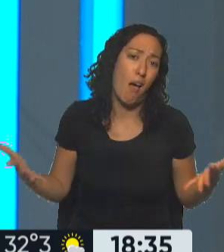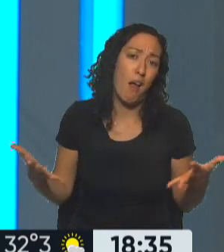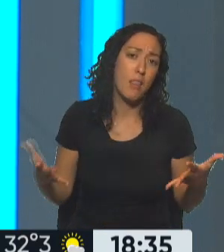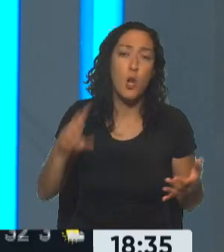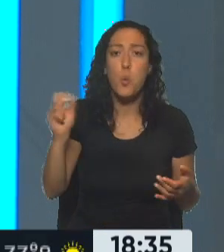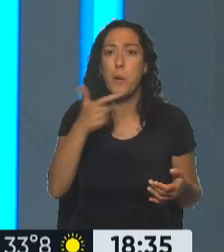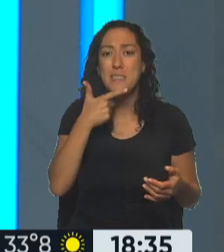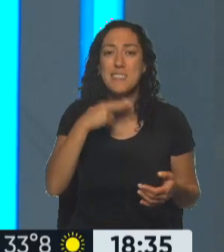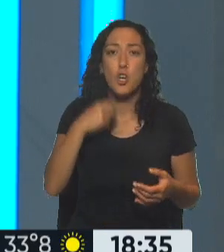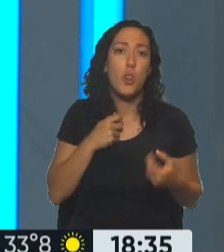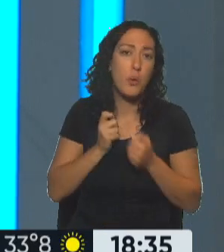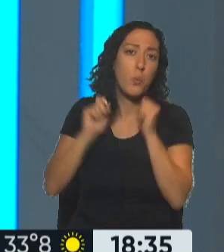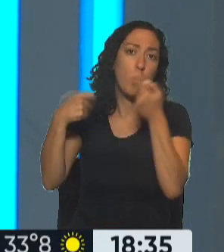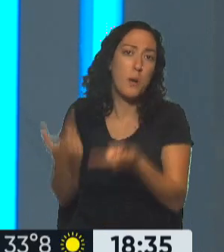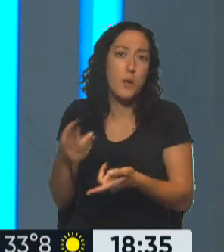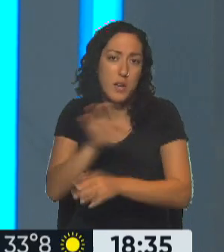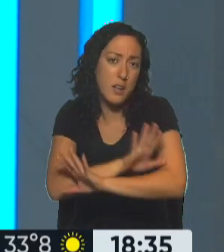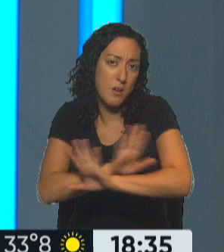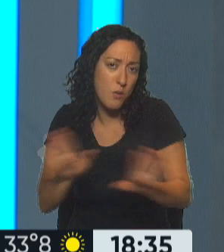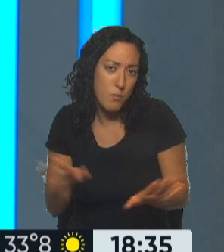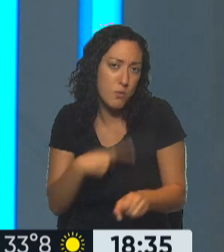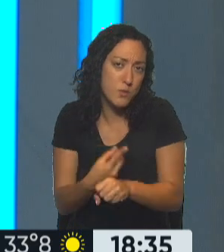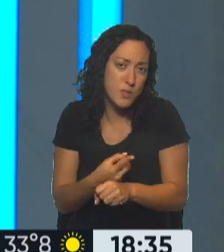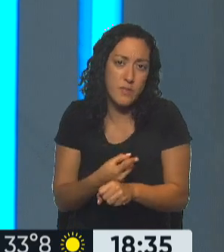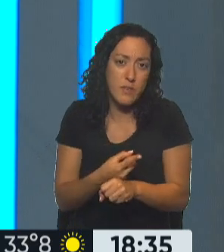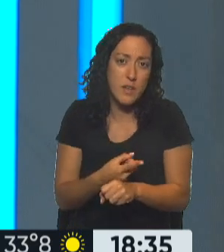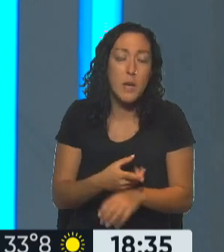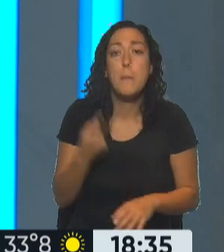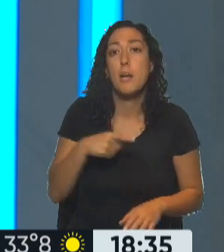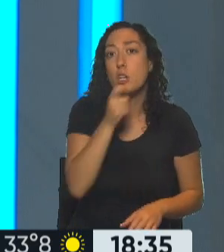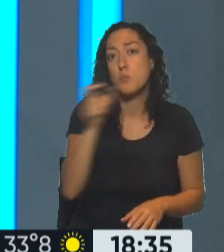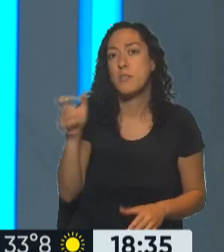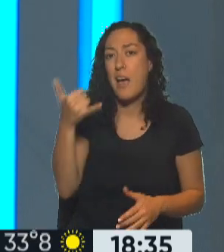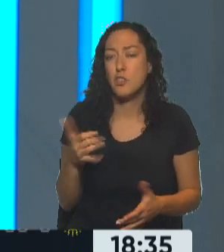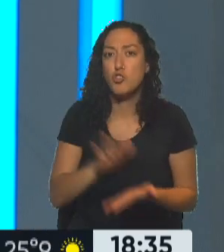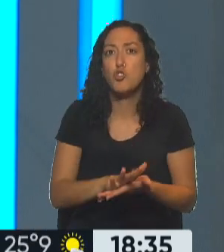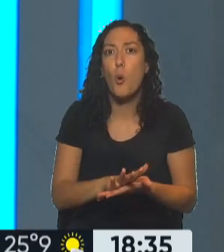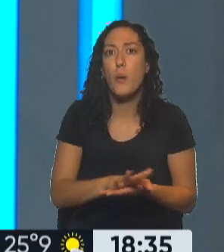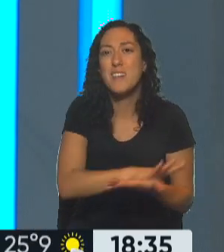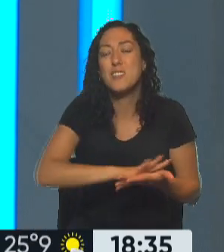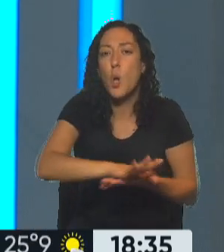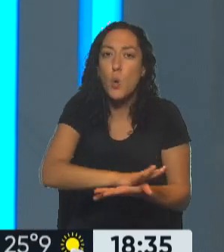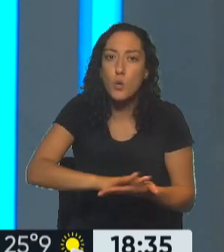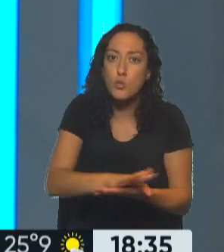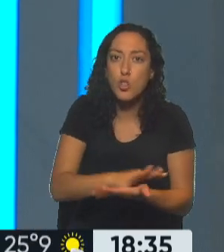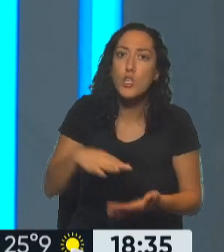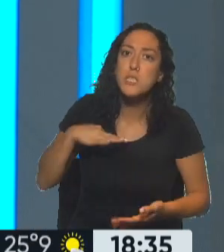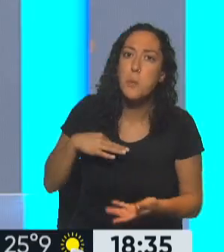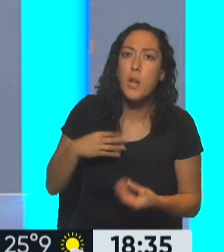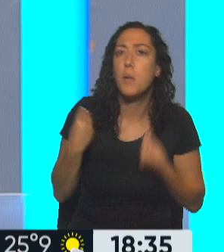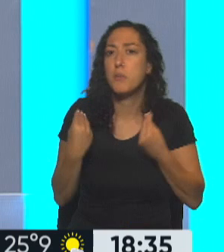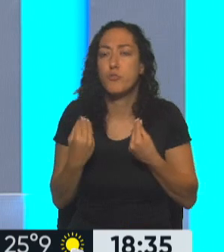devuelve nadie, pero ha habido una respuesta. Desde el punto de vista del resarcimiento civil, ¿qué ha pasado con eso?